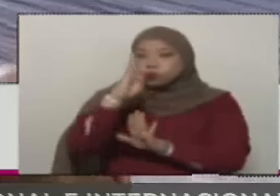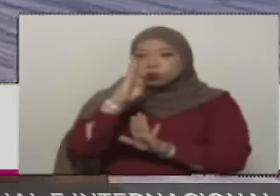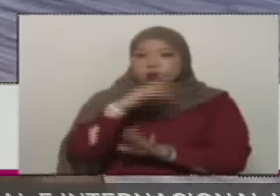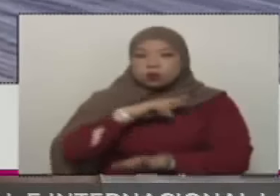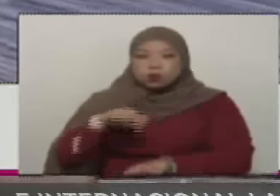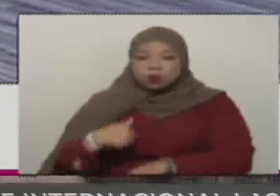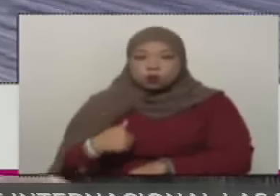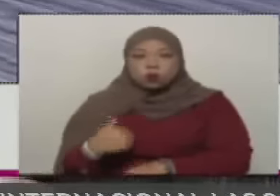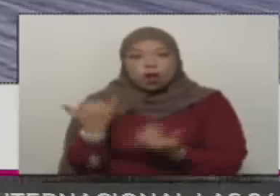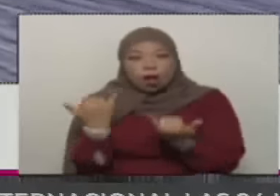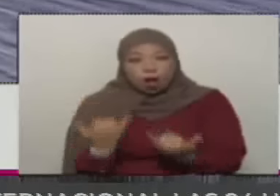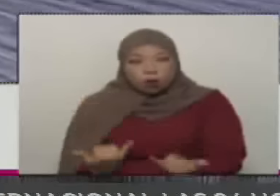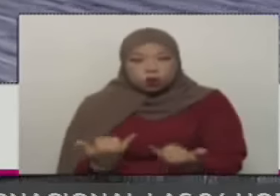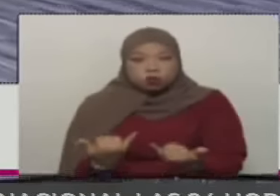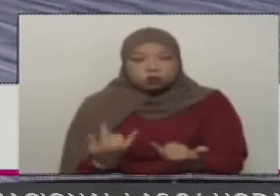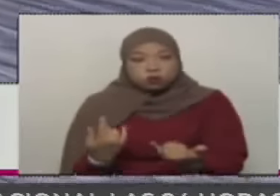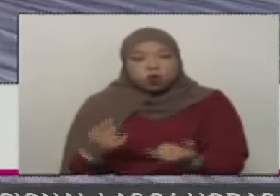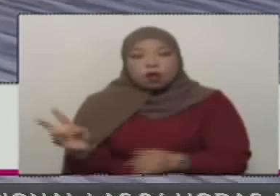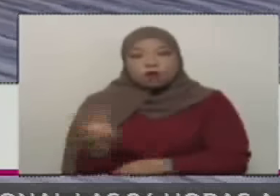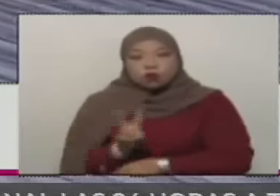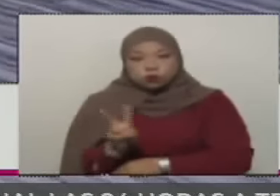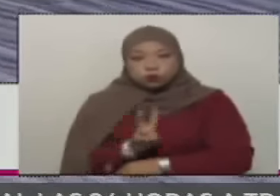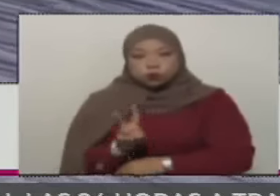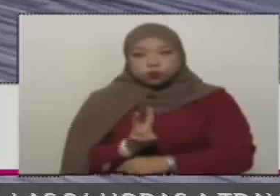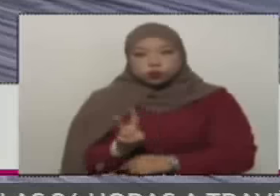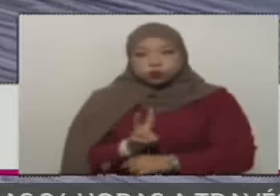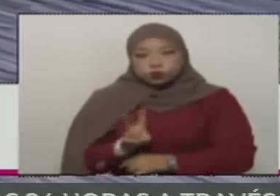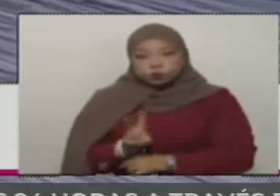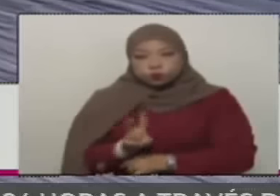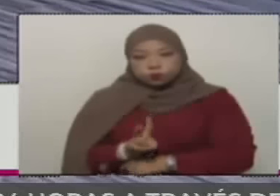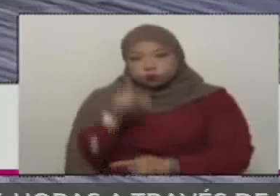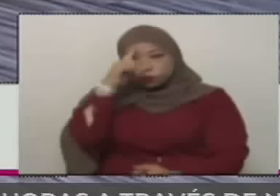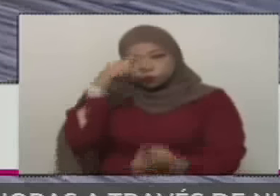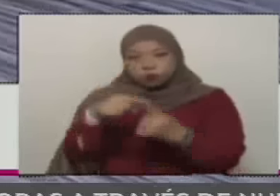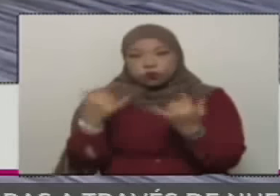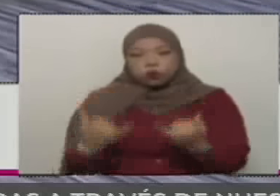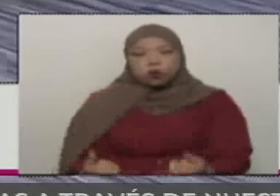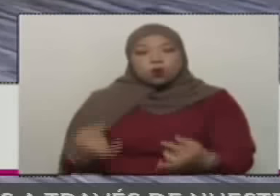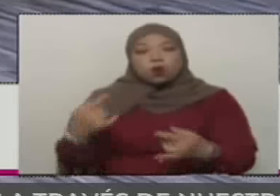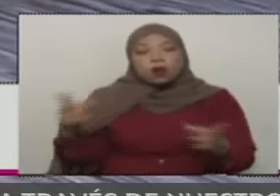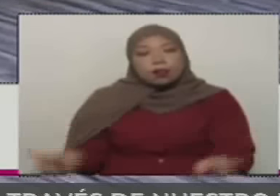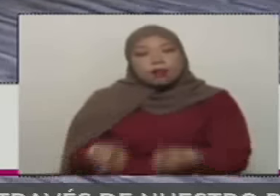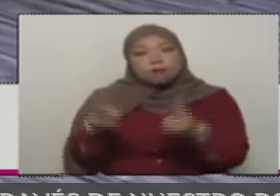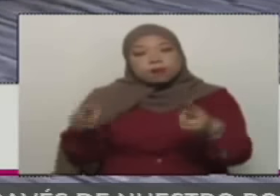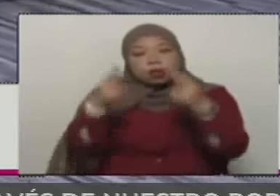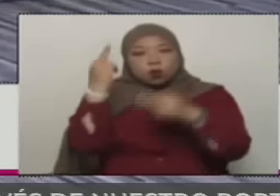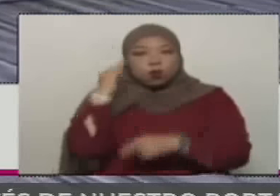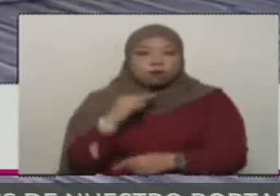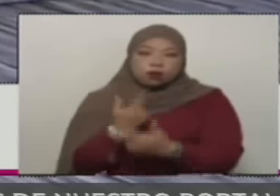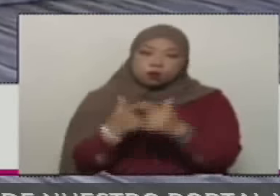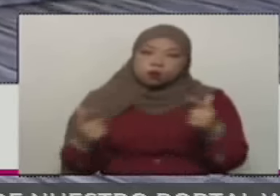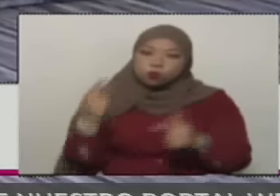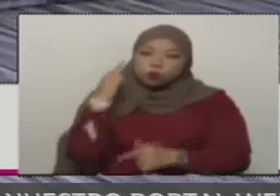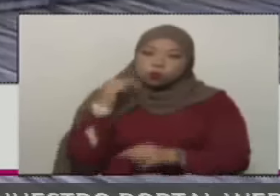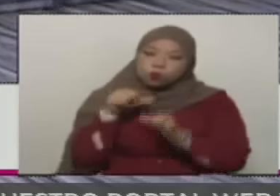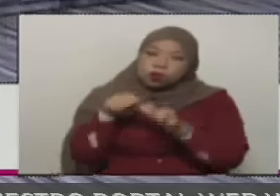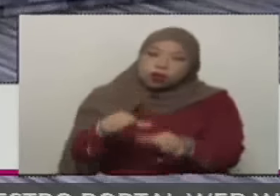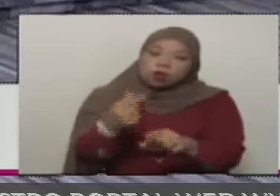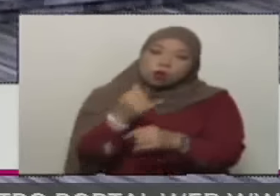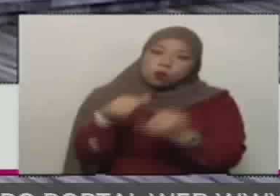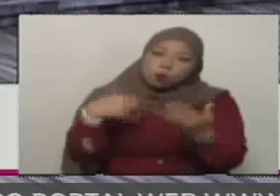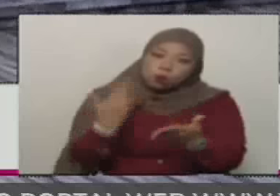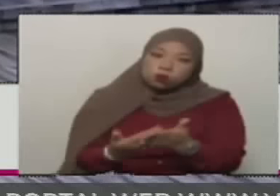nosotros modestamente, desde Venezuela, con el genio y el espíritu del libertador Simón Bolívar, indoblegable,